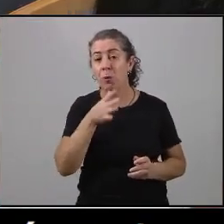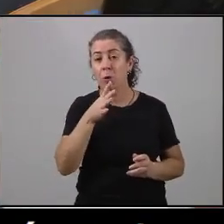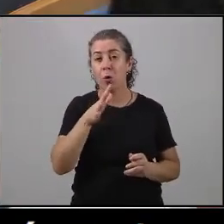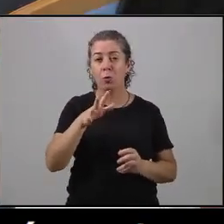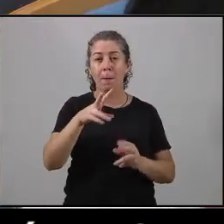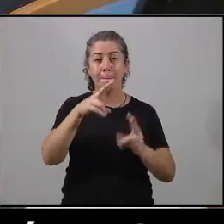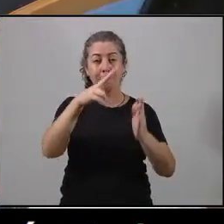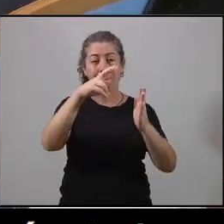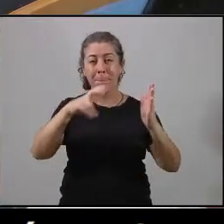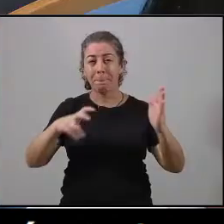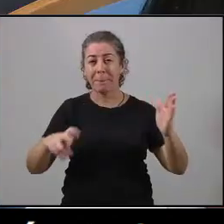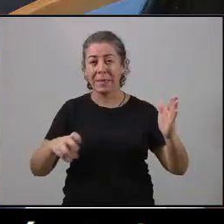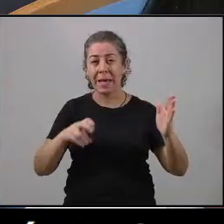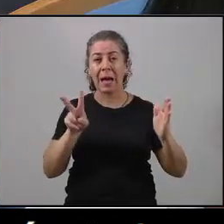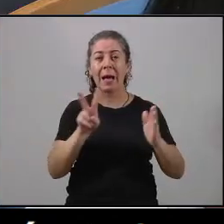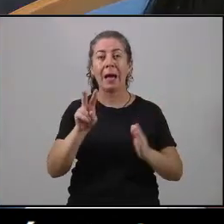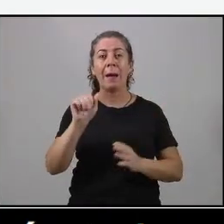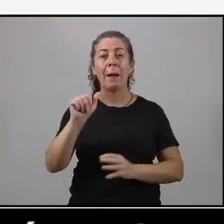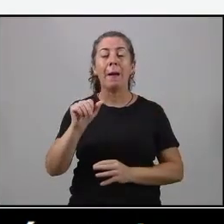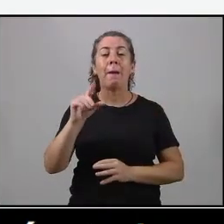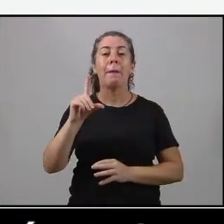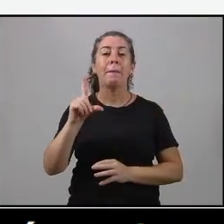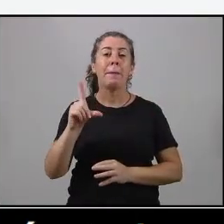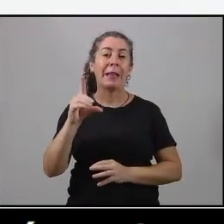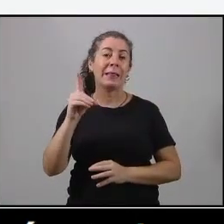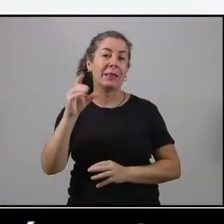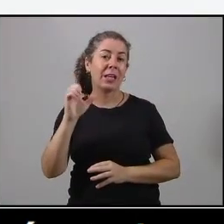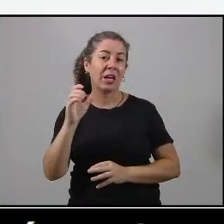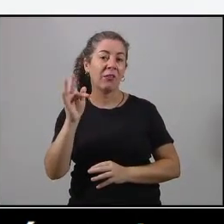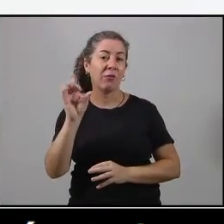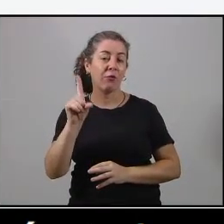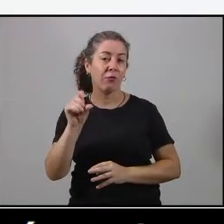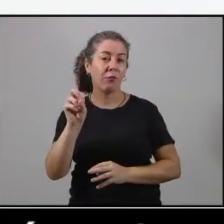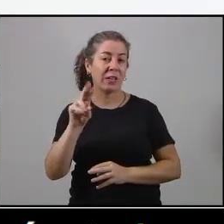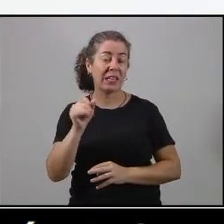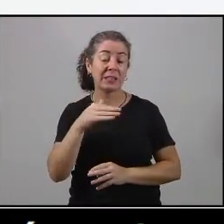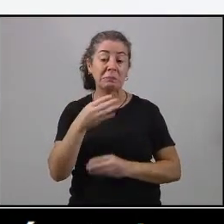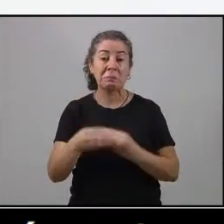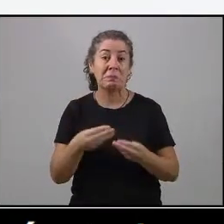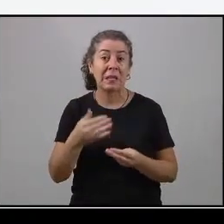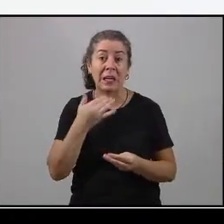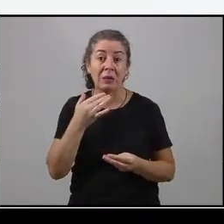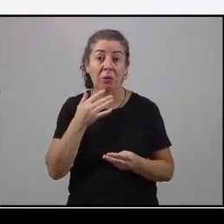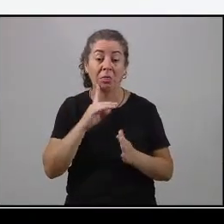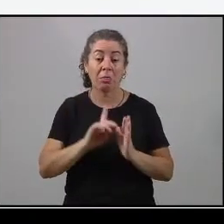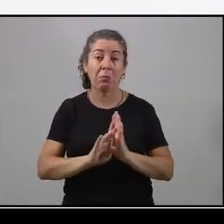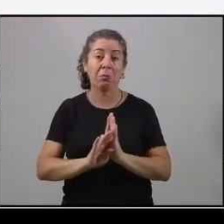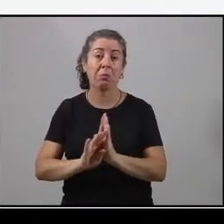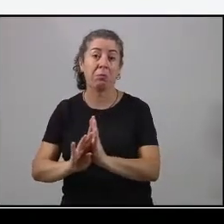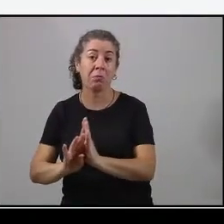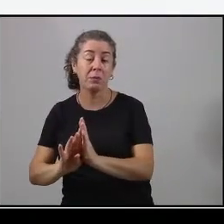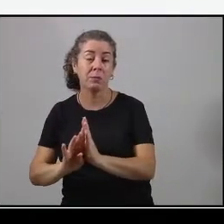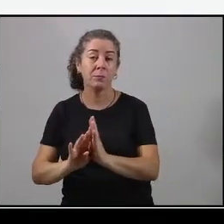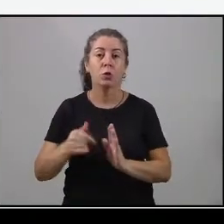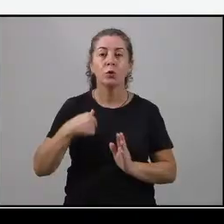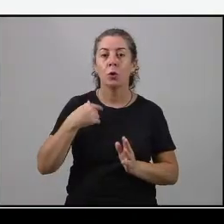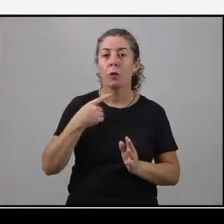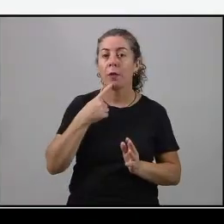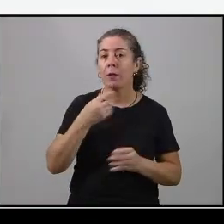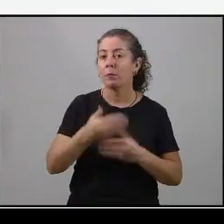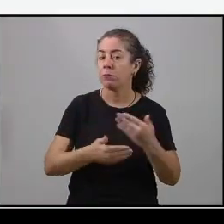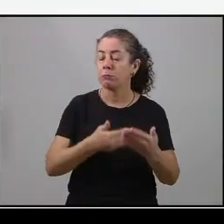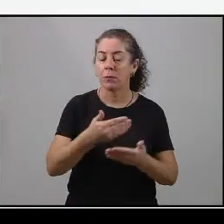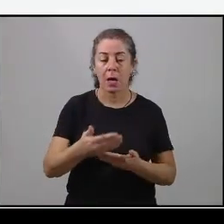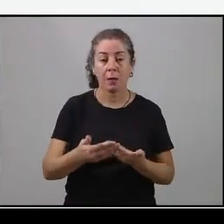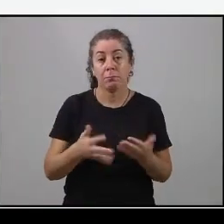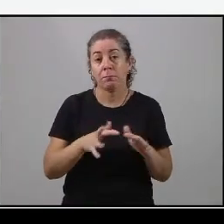Valdeflores. Sí. Yo lo que le puedo trasladar es el ámbito administrativo en el que se desarrolla todo, el procedimiento en el que